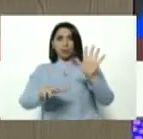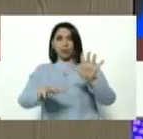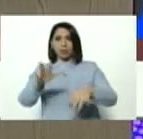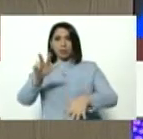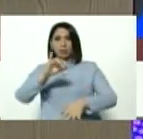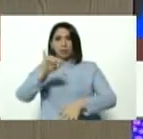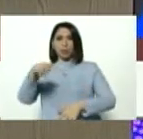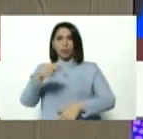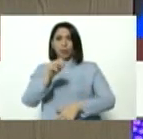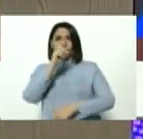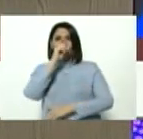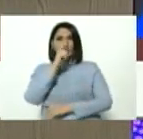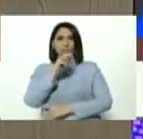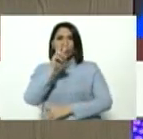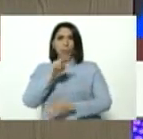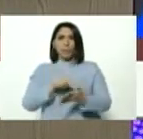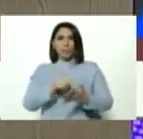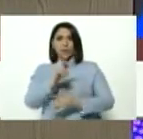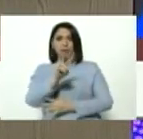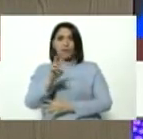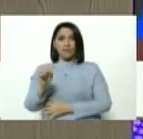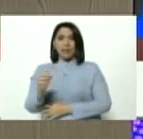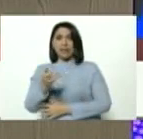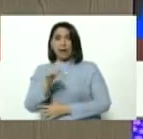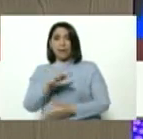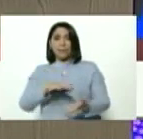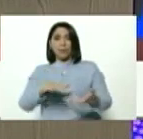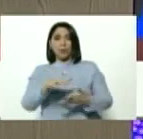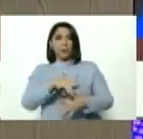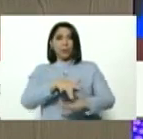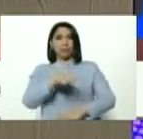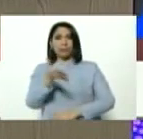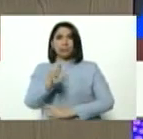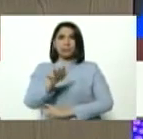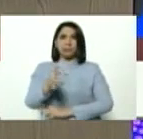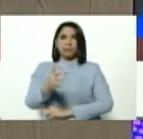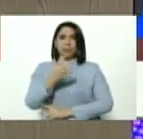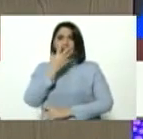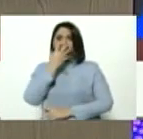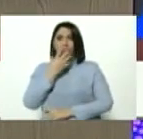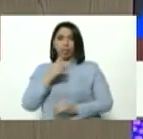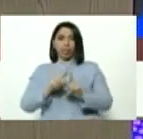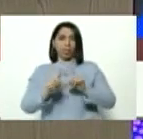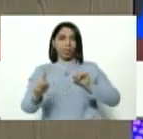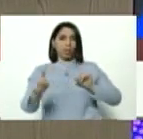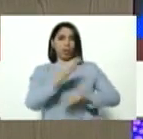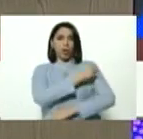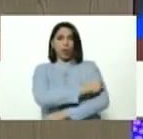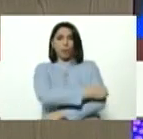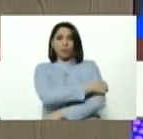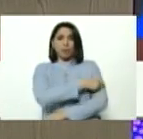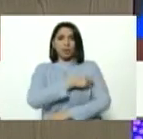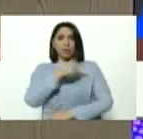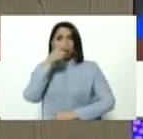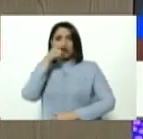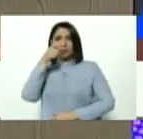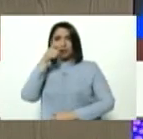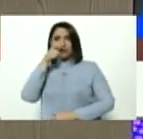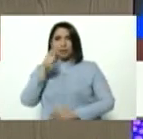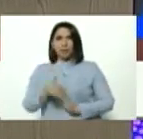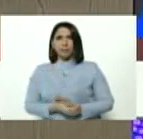del año 2020. Está con insuficiencia respiratoria aguda leve y está aislada en un hospital Centinela